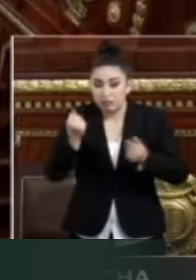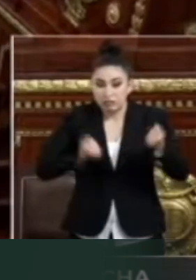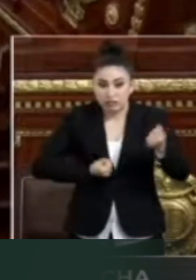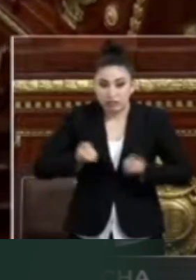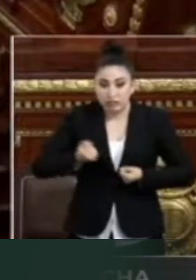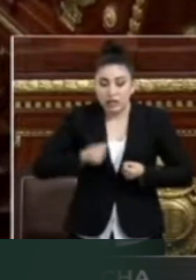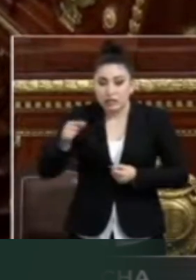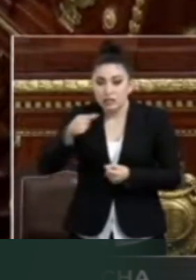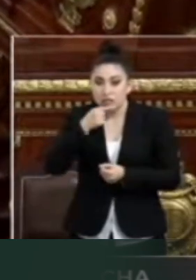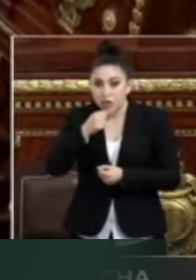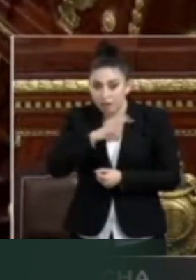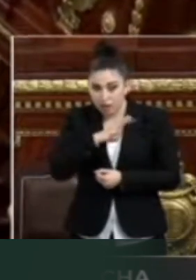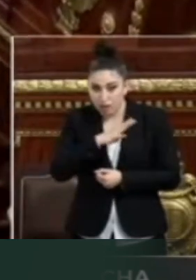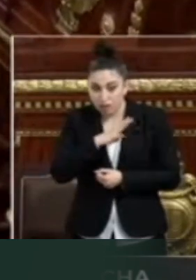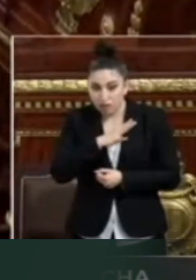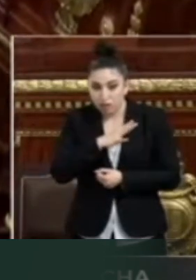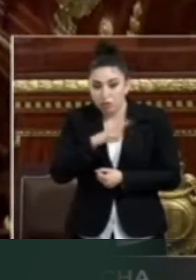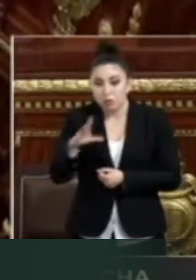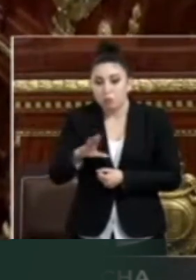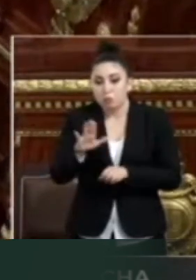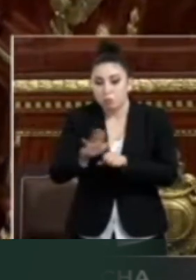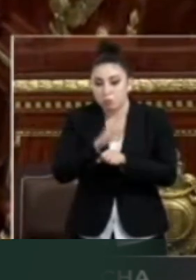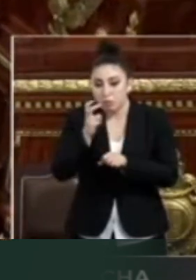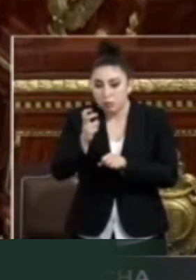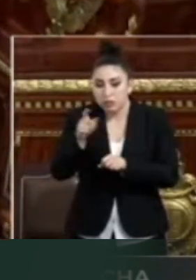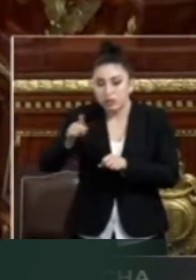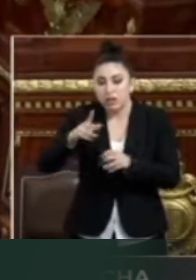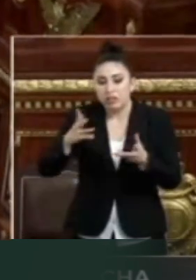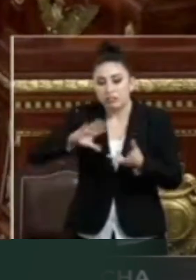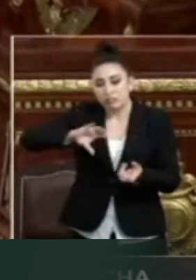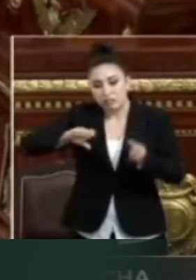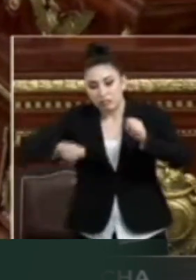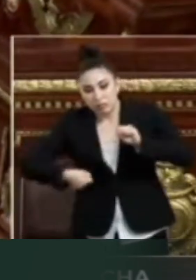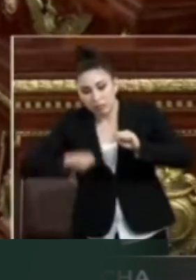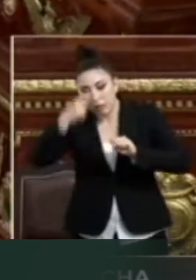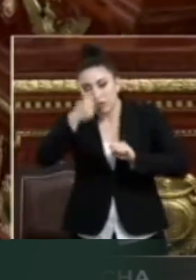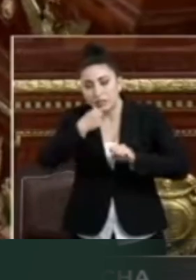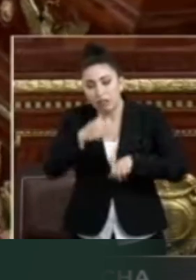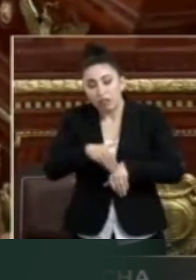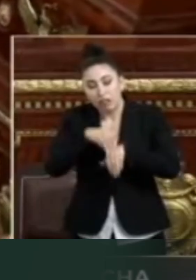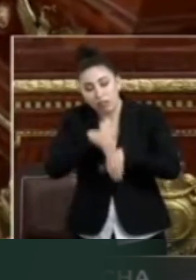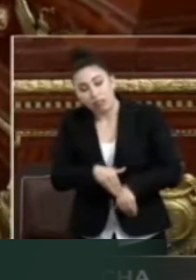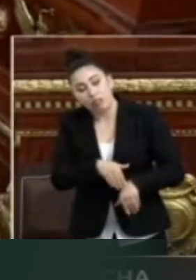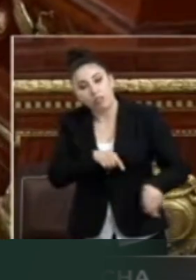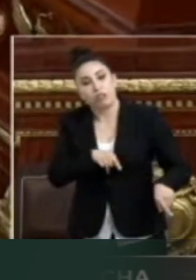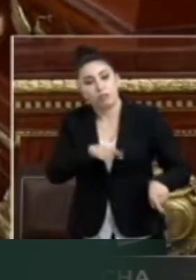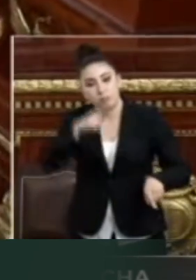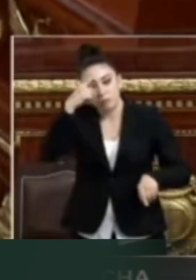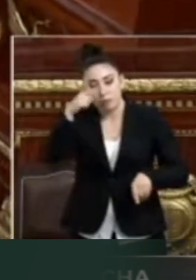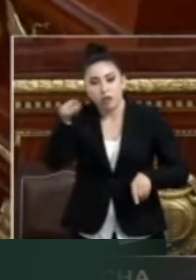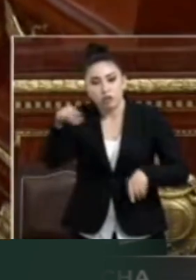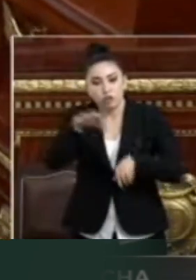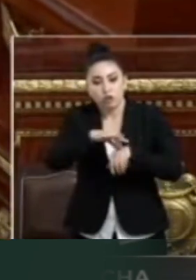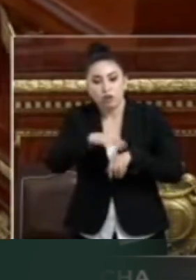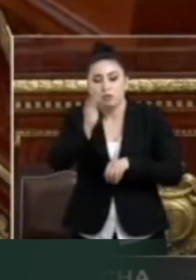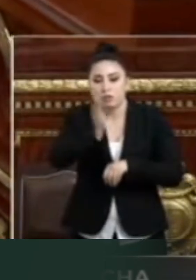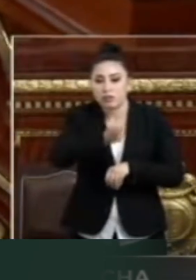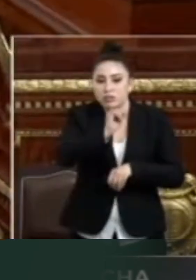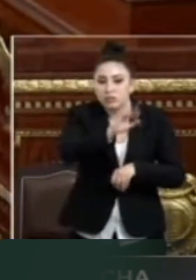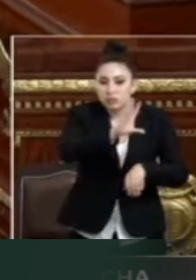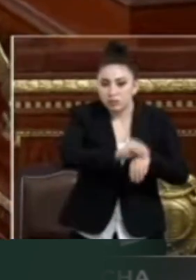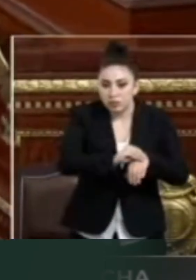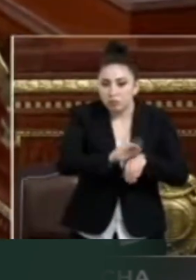la actualización de sus registros, así como los resultados de las visitas de supervisión efectuadas como coadyuvantes de conformidad con la Ley